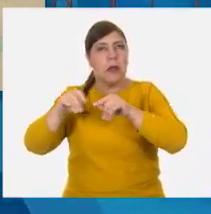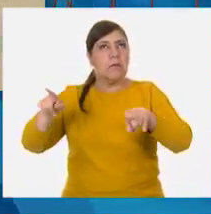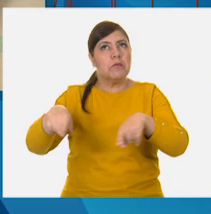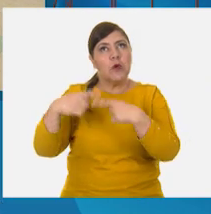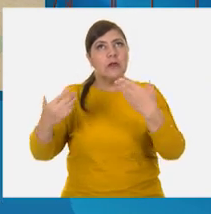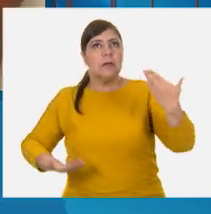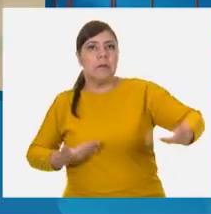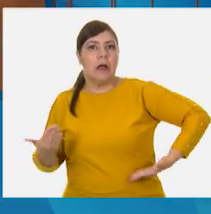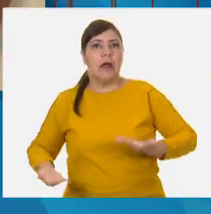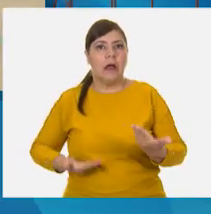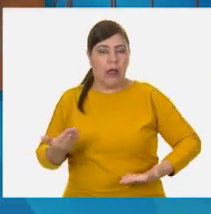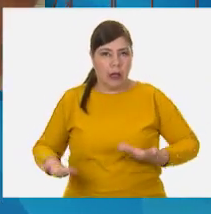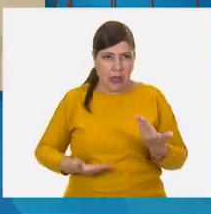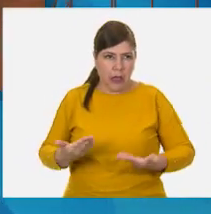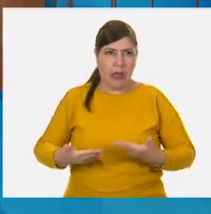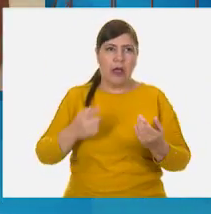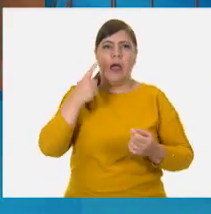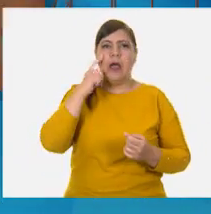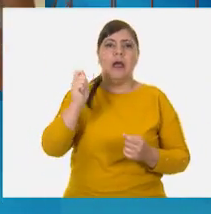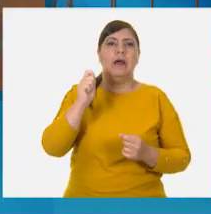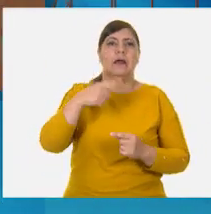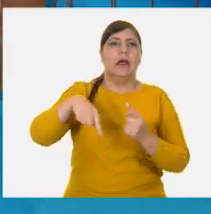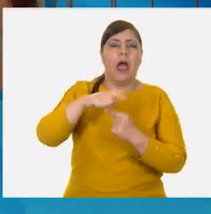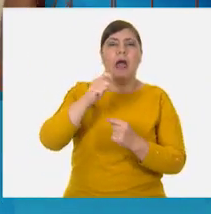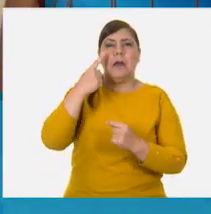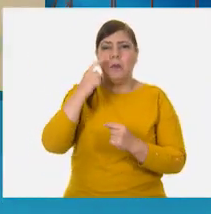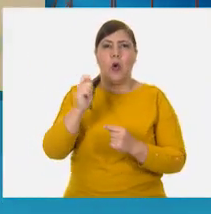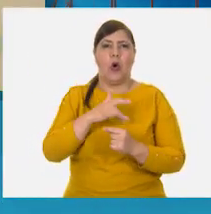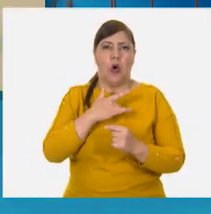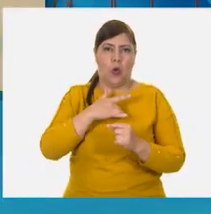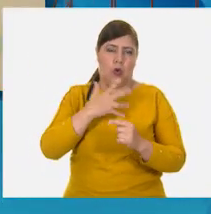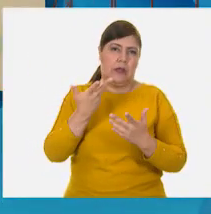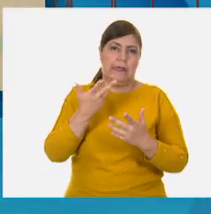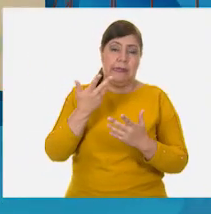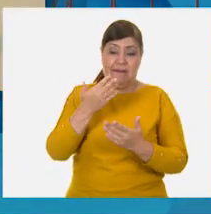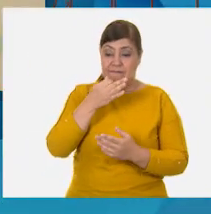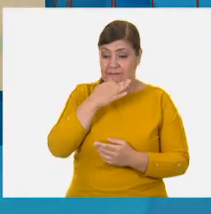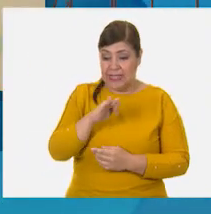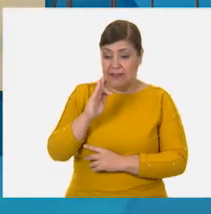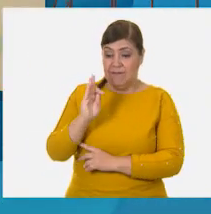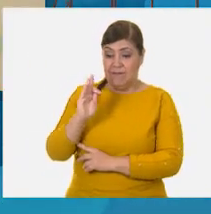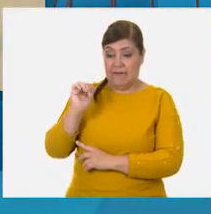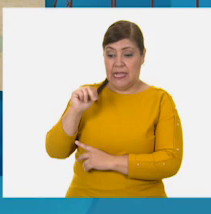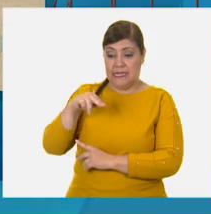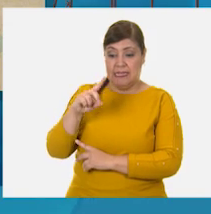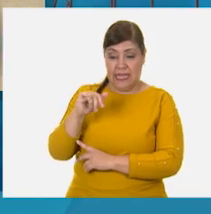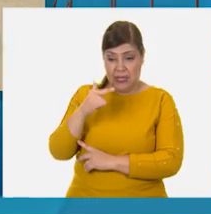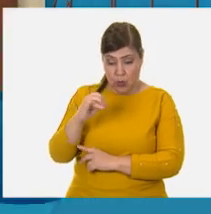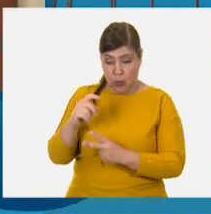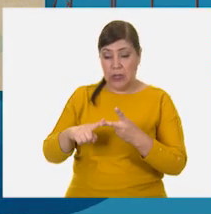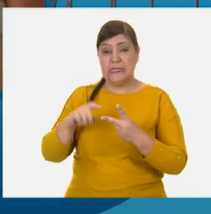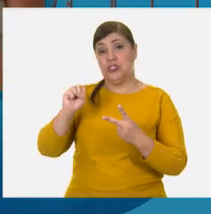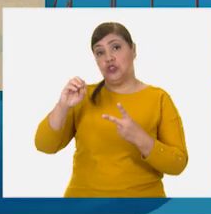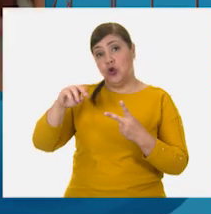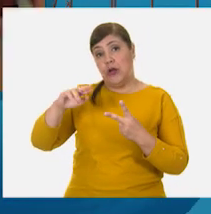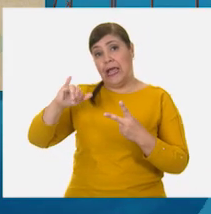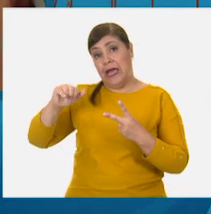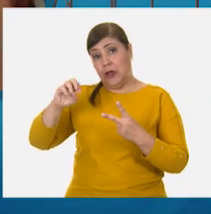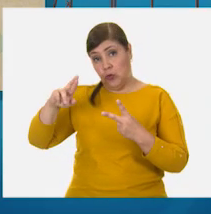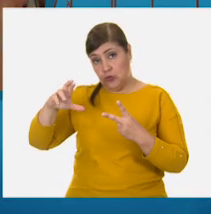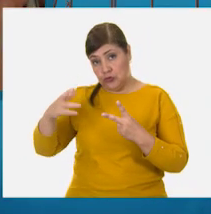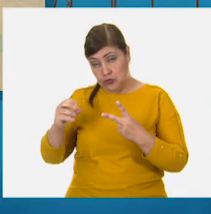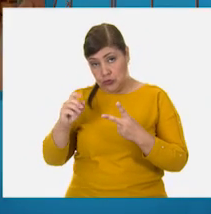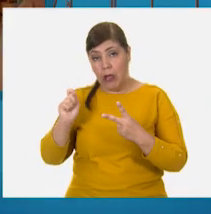las danzas, de separación contextual a todos los niveles. Así, la fiesta del fandango y el género del son jarocho se fueron afirmando